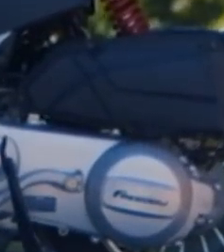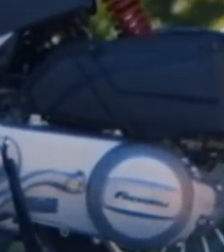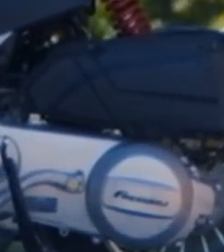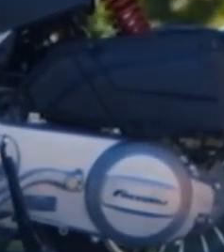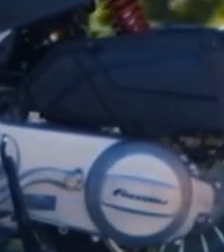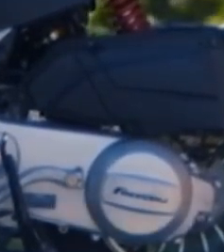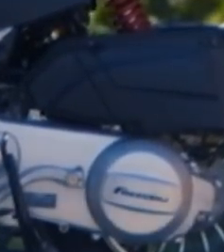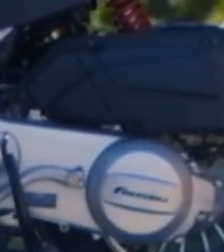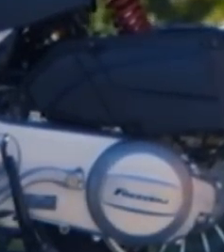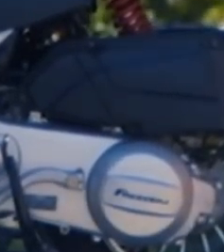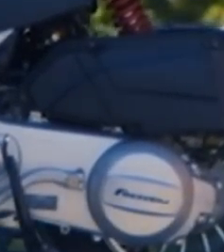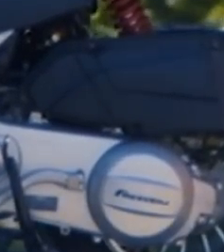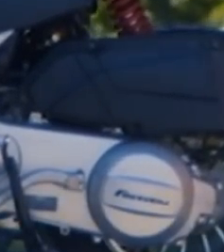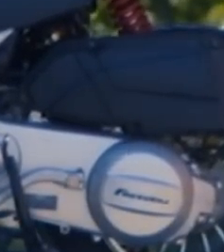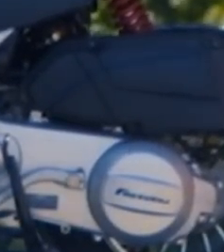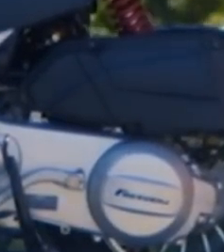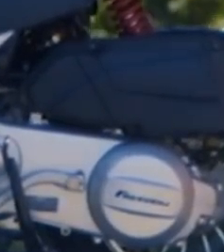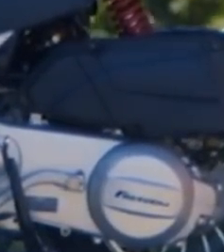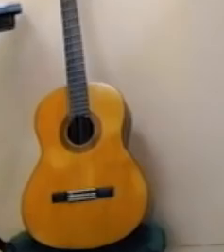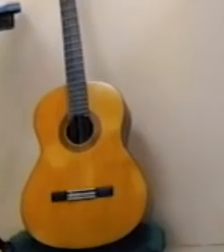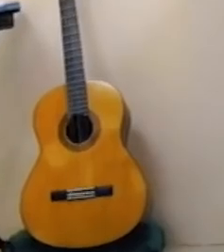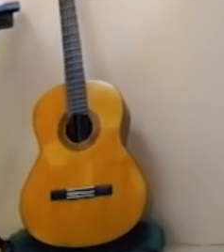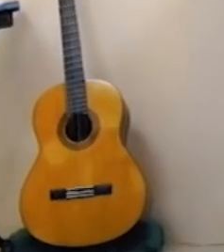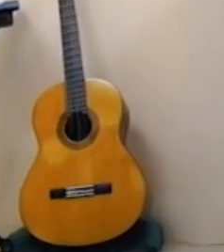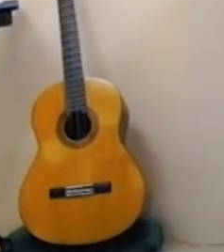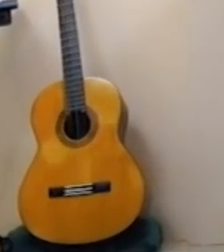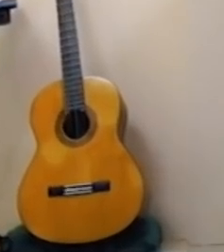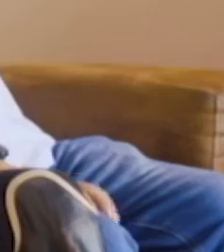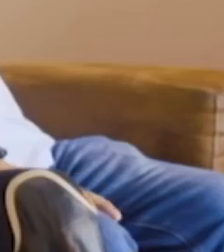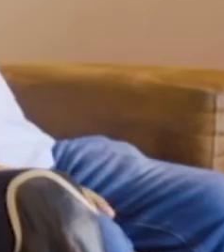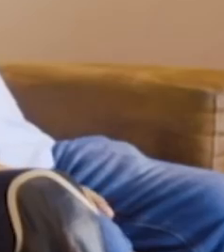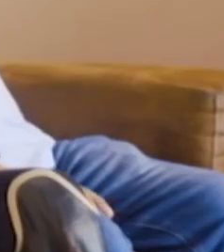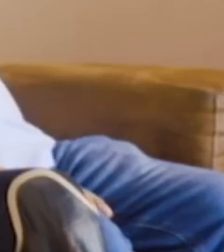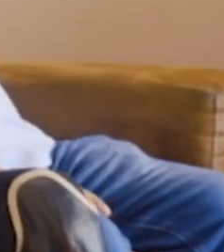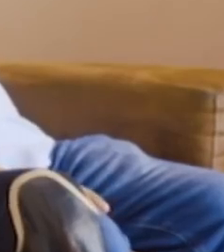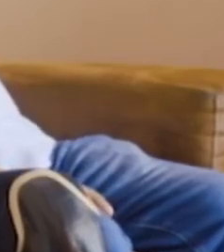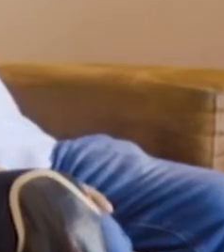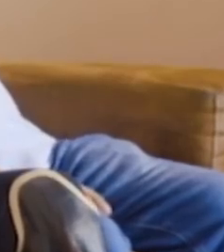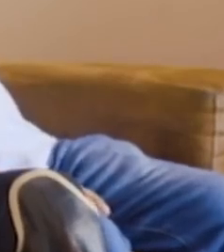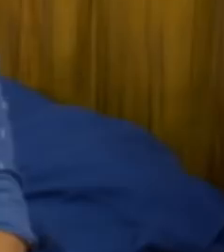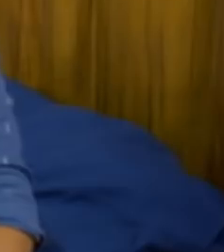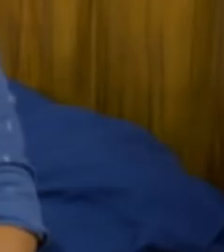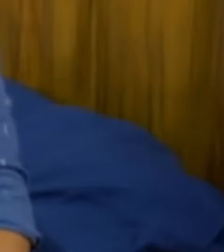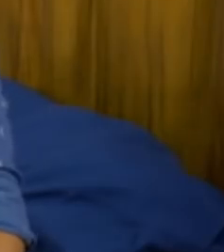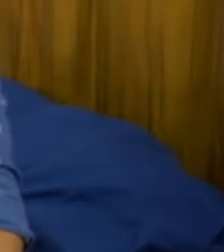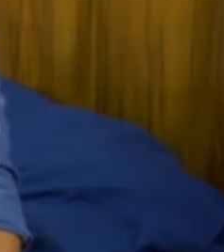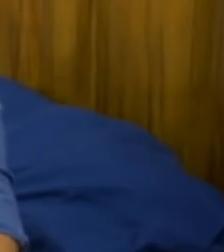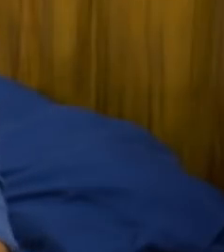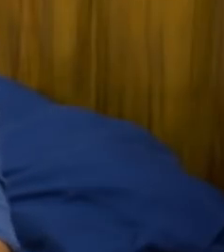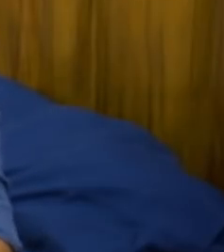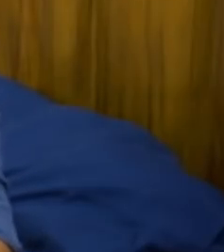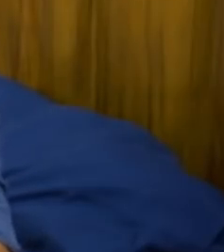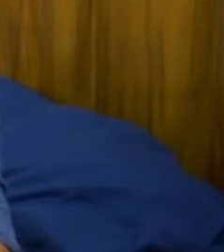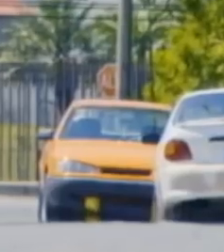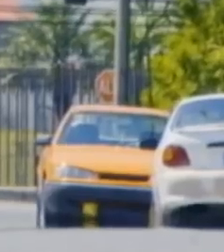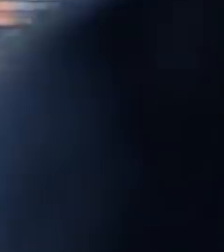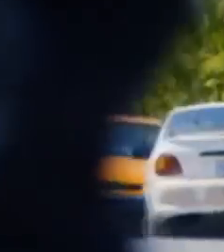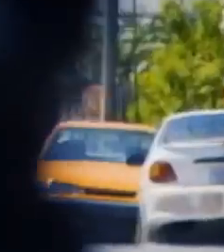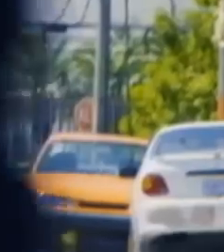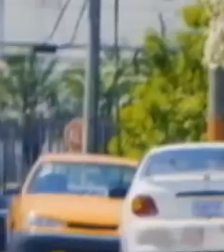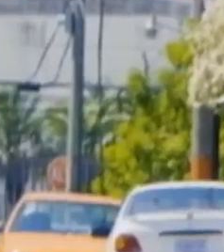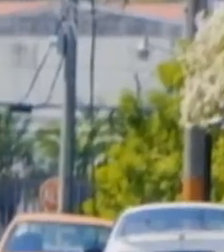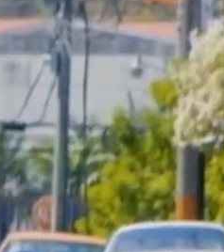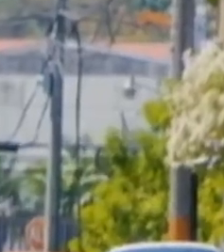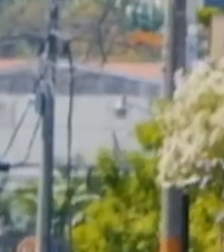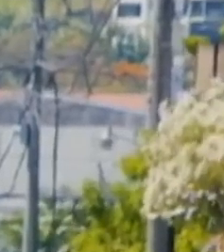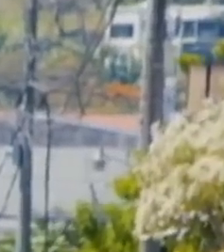ahora. Aunque no ha sido fácil, continúo con mi vida y cuento con el apoyo de mi familia, que me ha ayudado a aceptar mi condición. Tomar